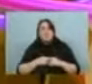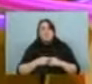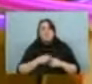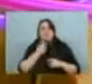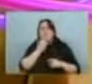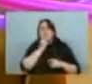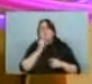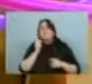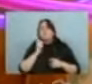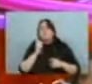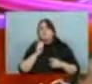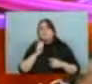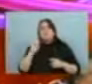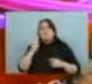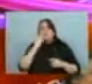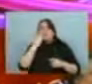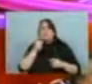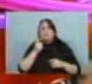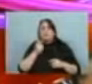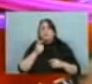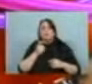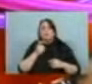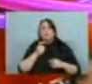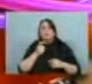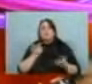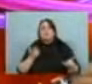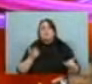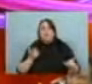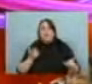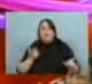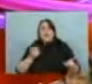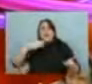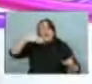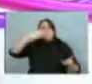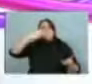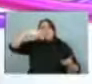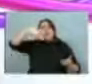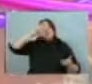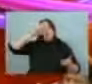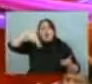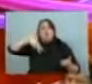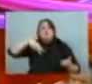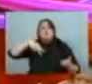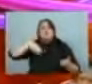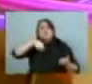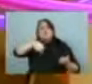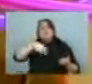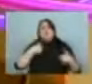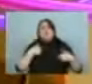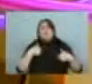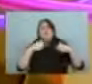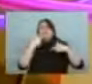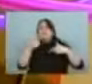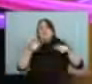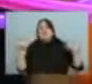me gustaría. El Rey Mamón, no. Rey Mamón. Eso se lo dijo al seleccionador. Pero yo no tengo plata, Zulma. Que vaya a trabajar. Ah, no, si no tenés plata no. Yo